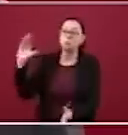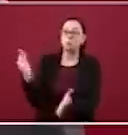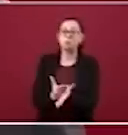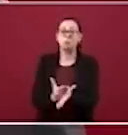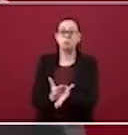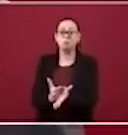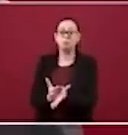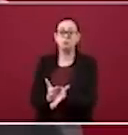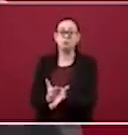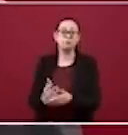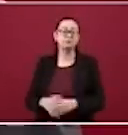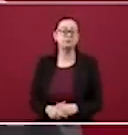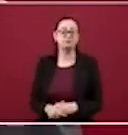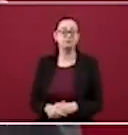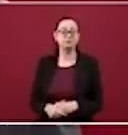con